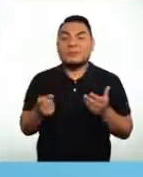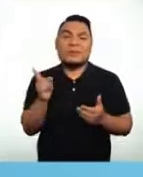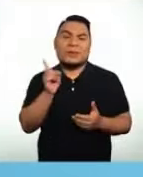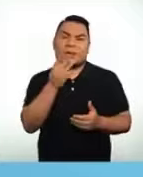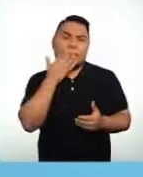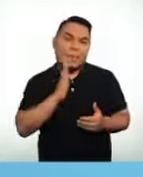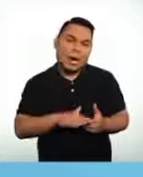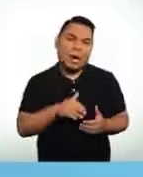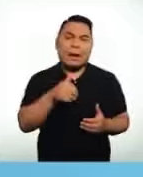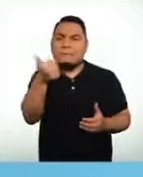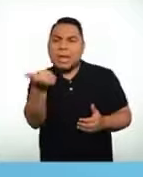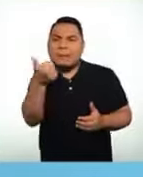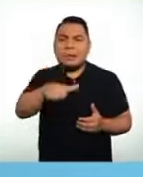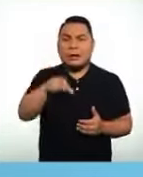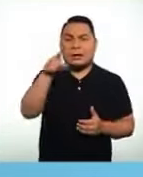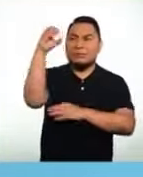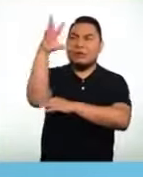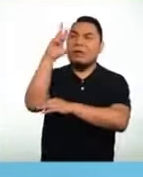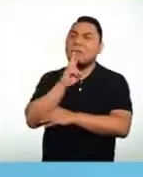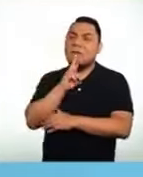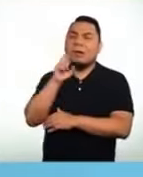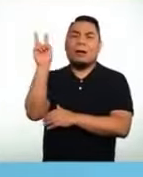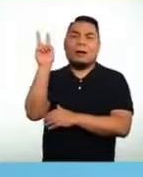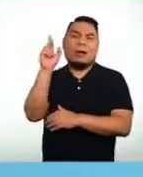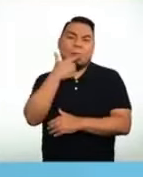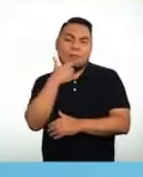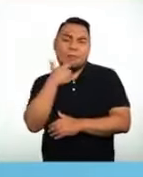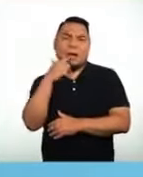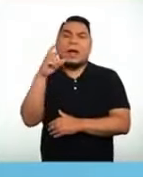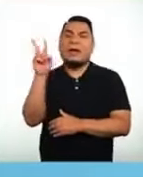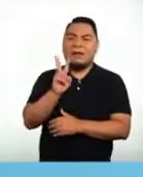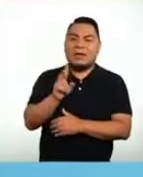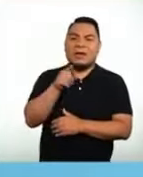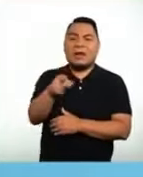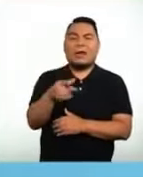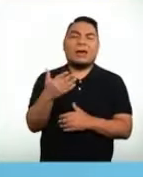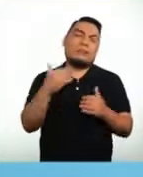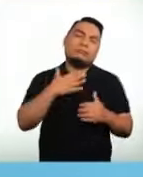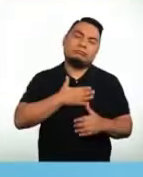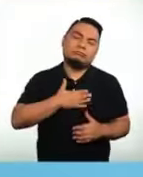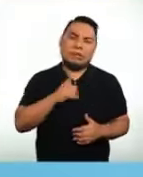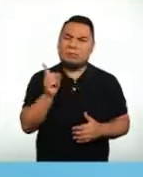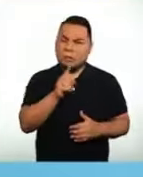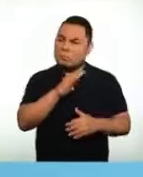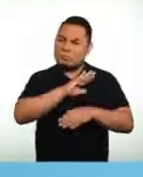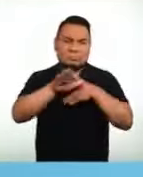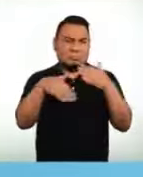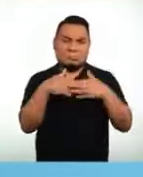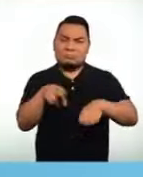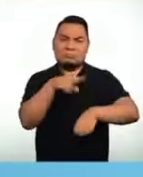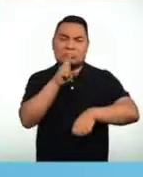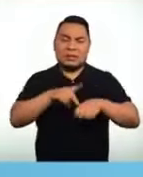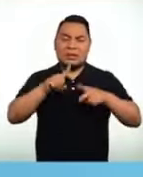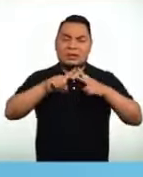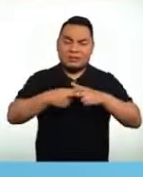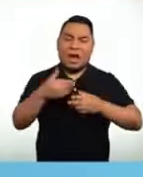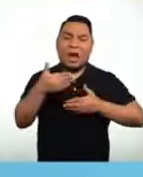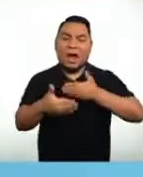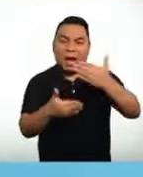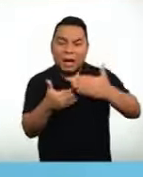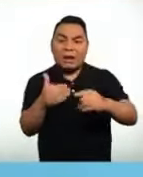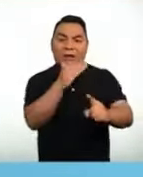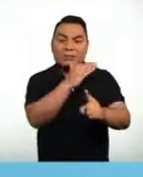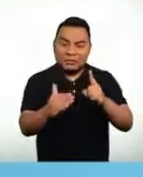Recuerden que no está mal ni bien estar en luz roja, ámbar o verde. Es parte de un proceso de